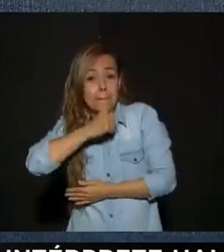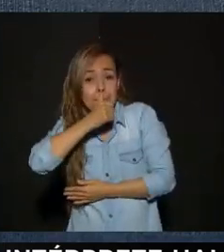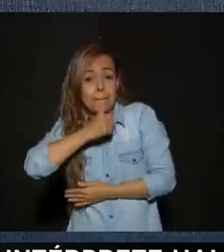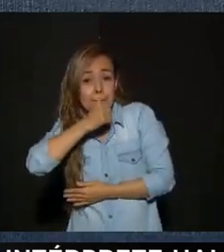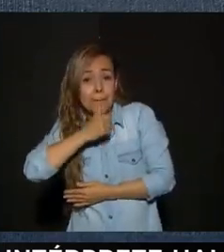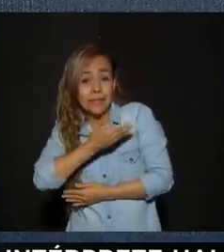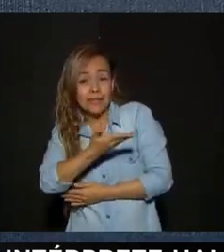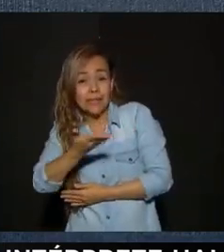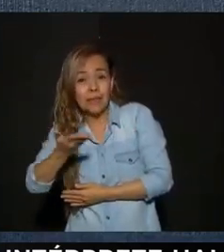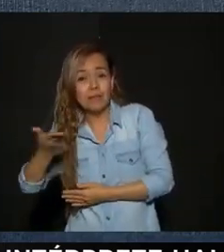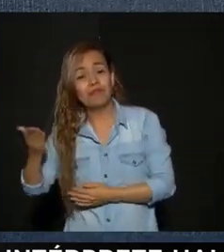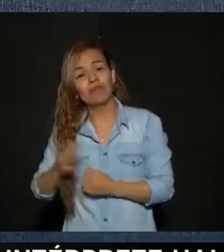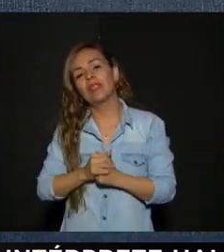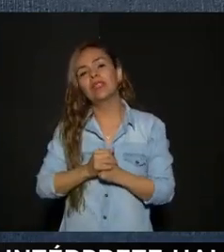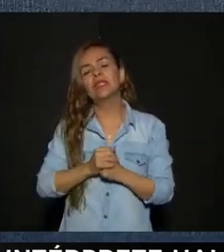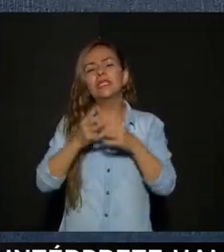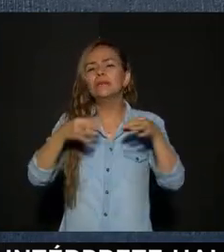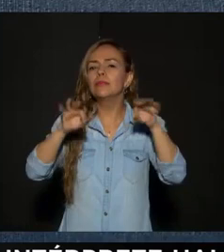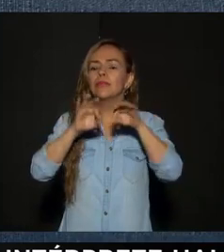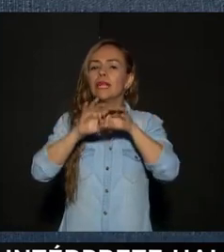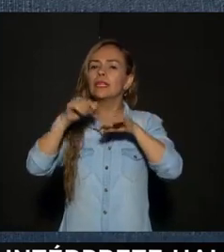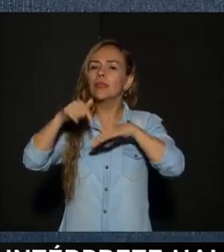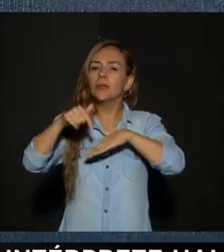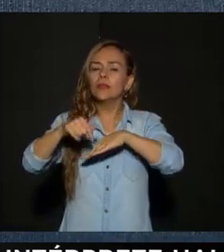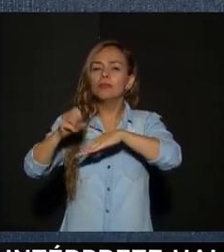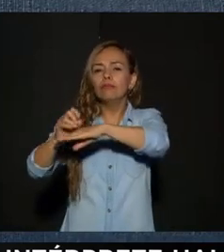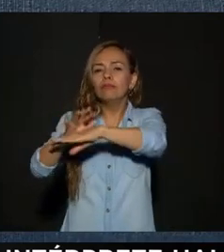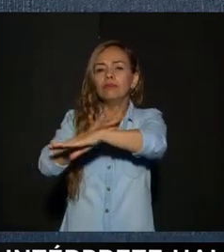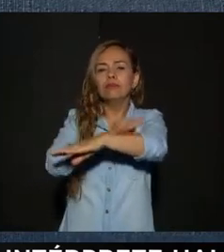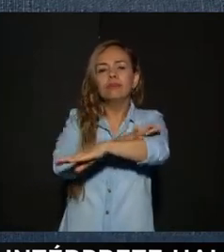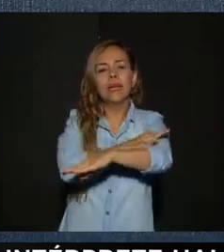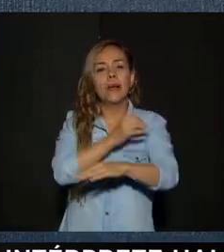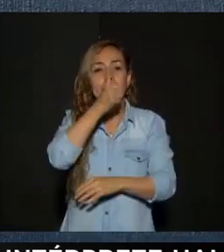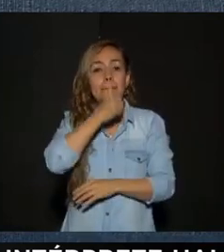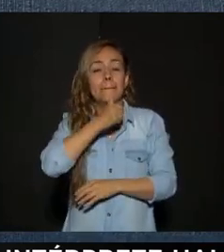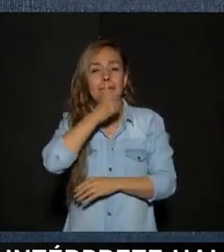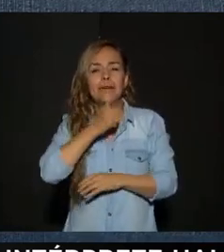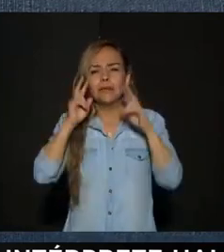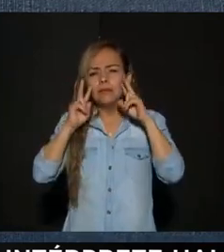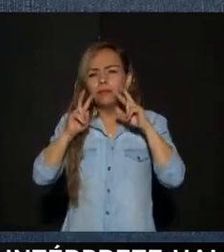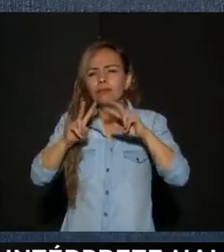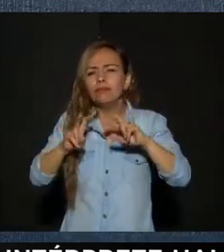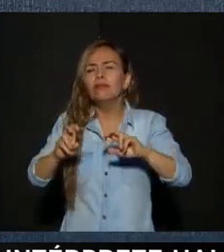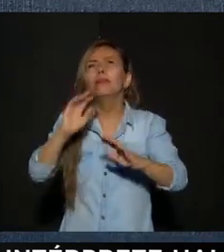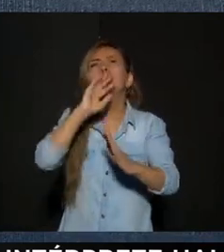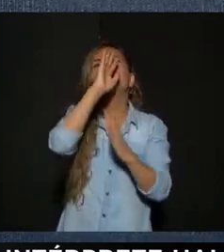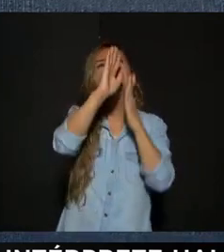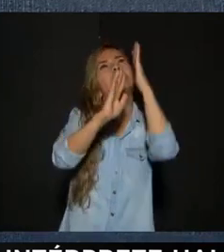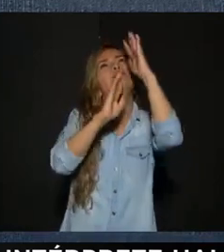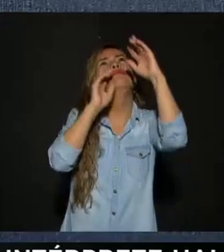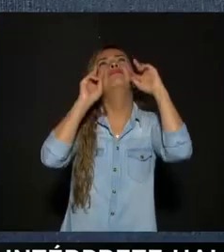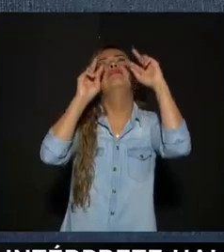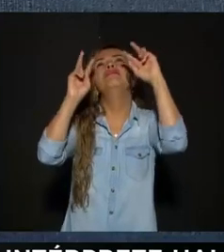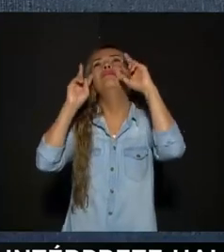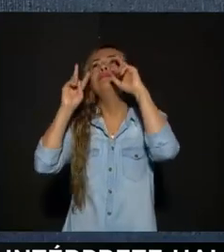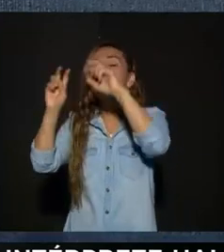visto que también hemos llamado mucho a la paciencia, pues la astronomía es una de las ciencias que más cultiva la paciencia, porque uno quiere salir a